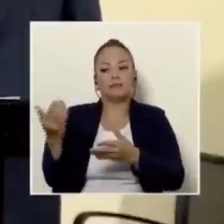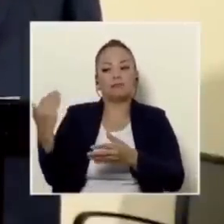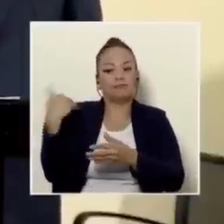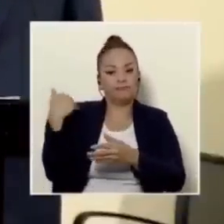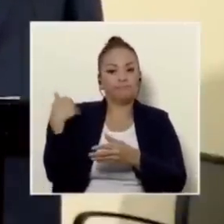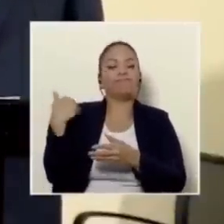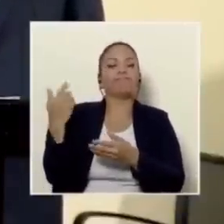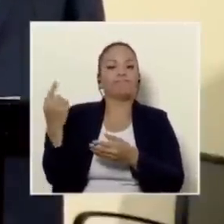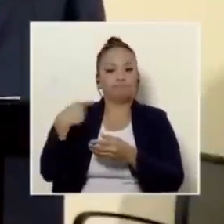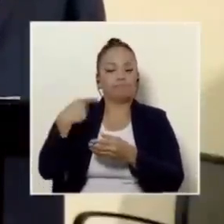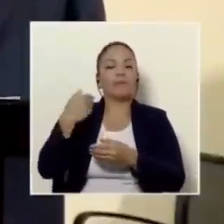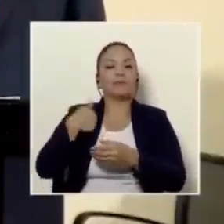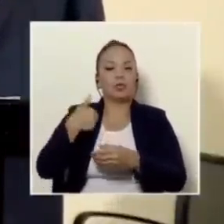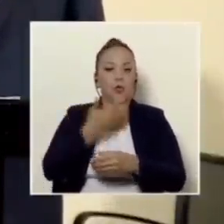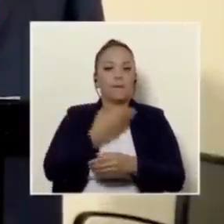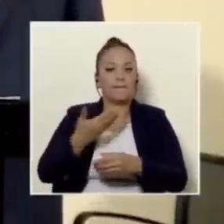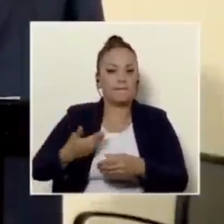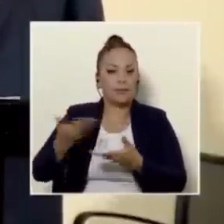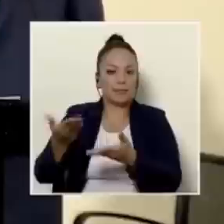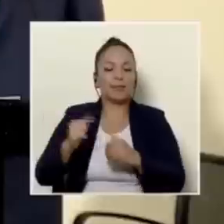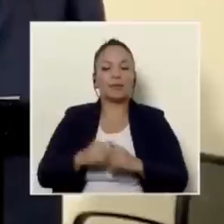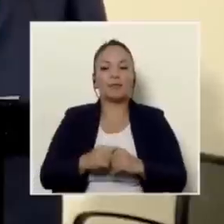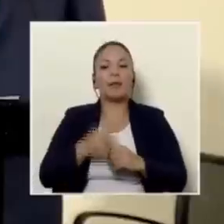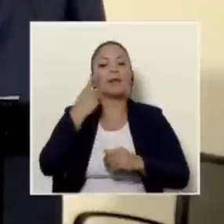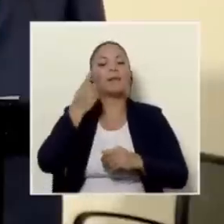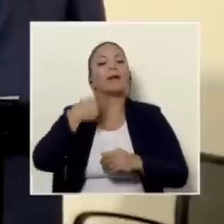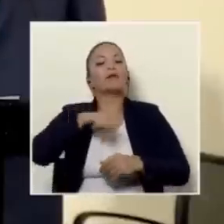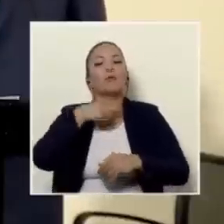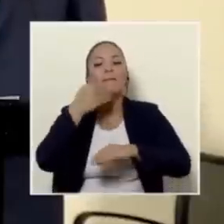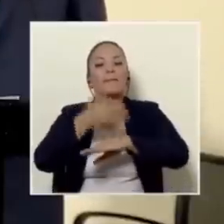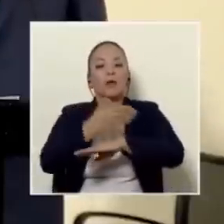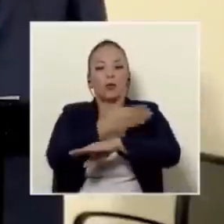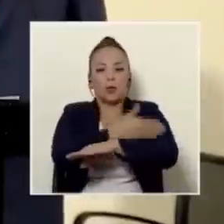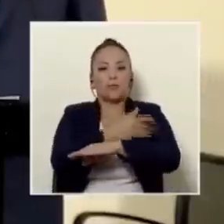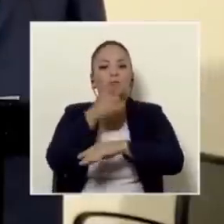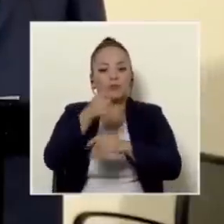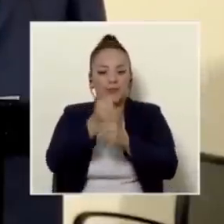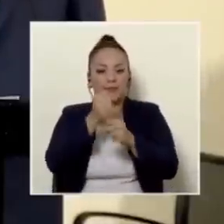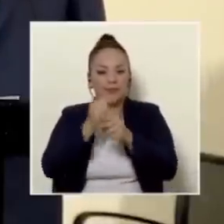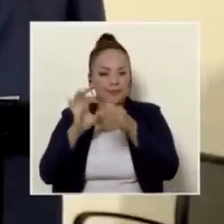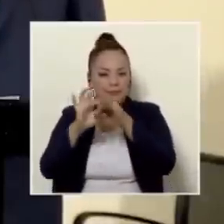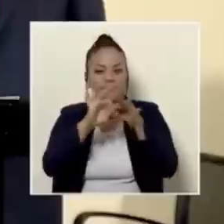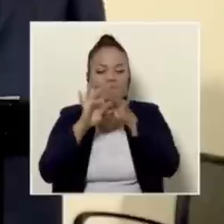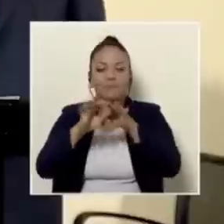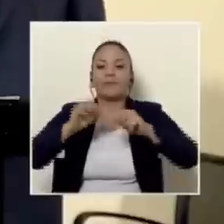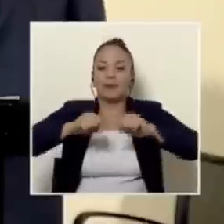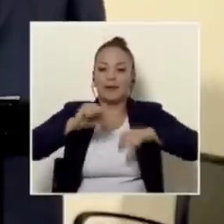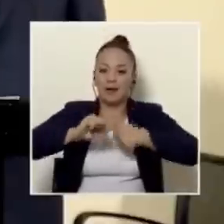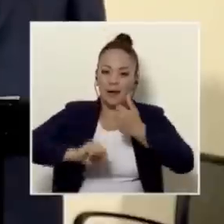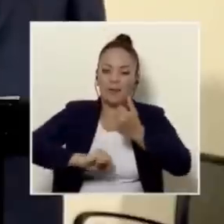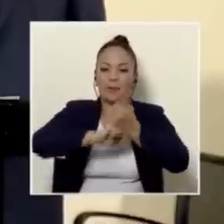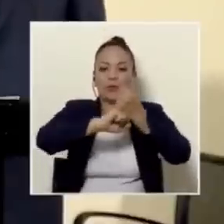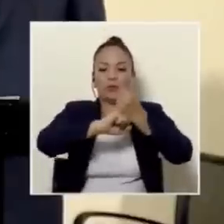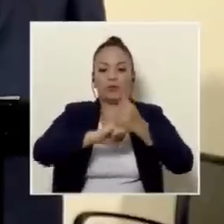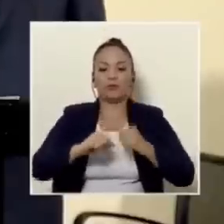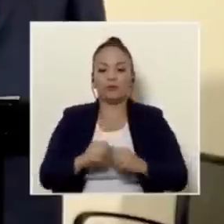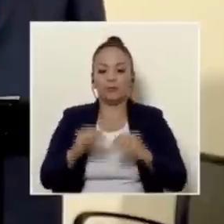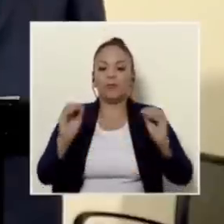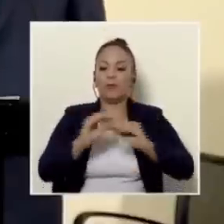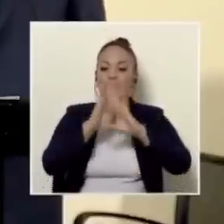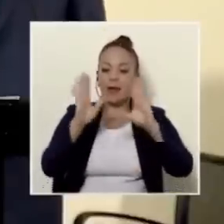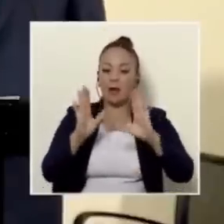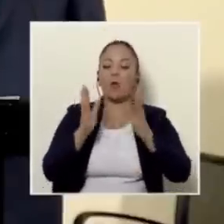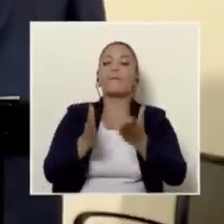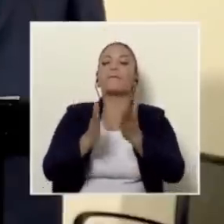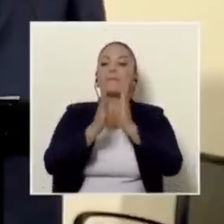señor presidente para que mejoremos esa articulación y esas capacidades de apoyo. Y, claro, por